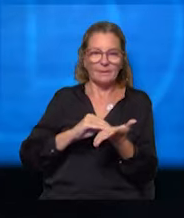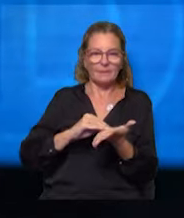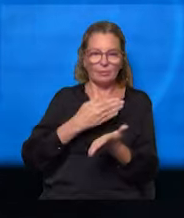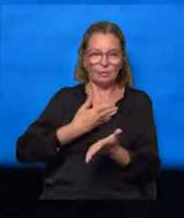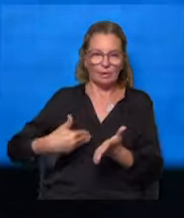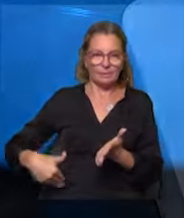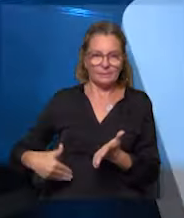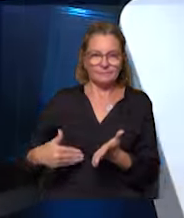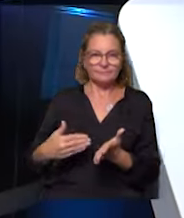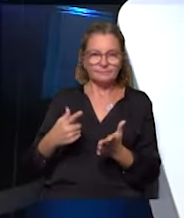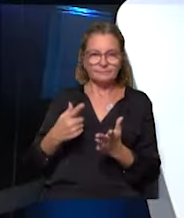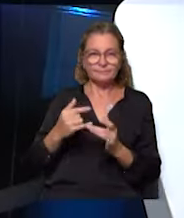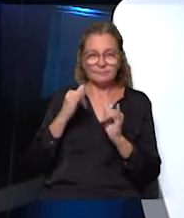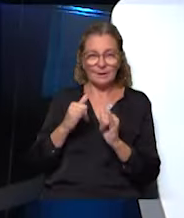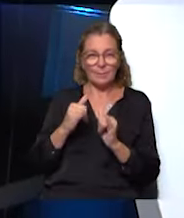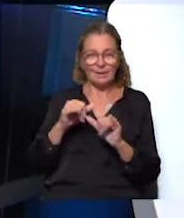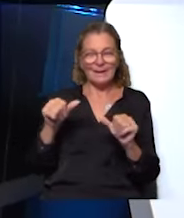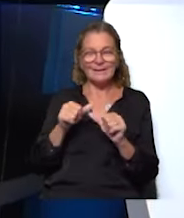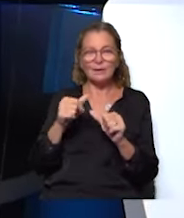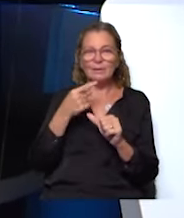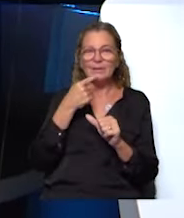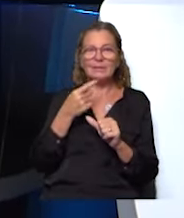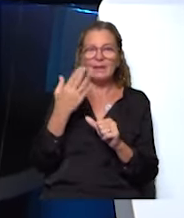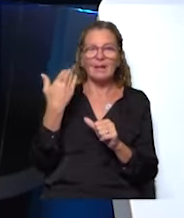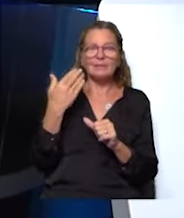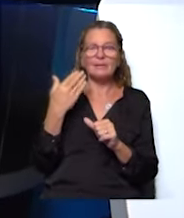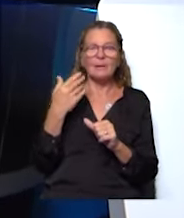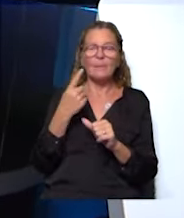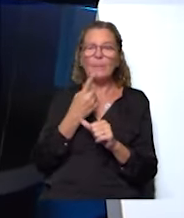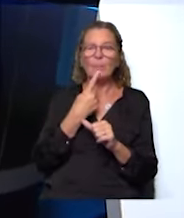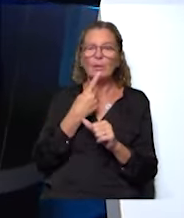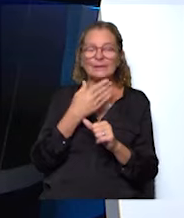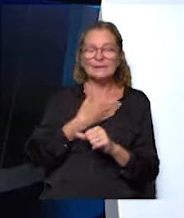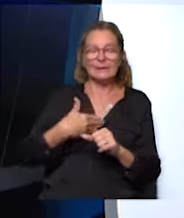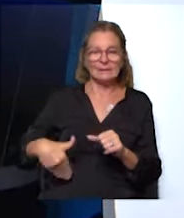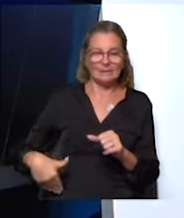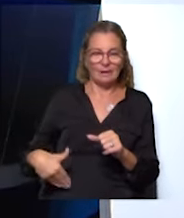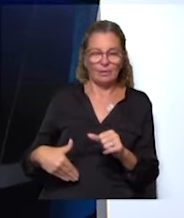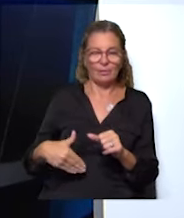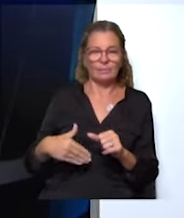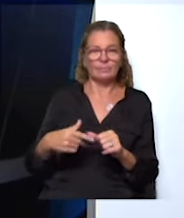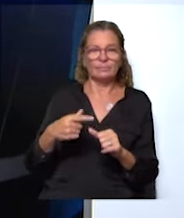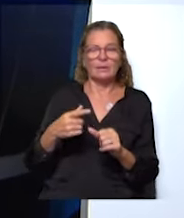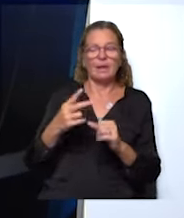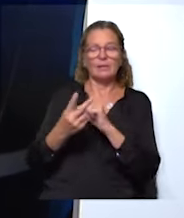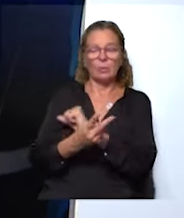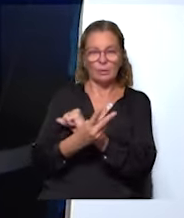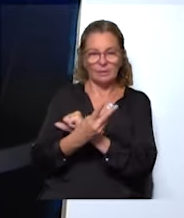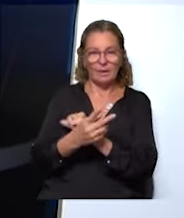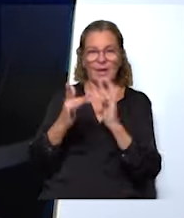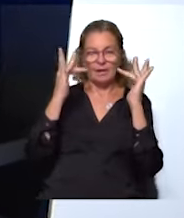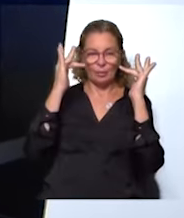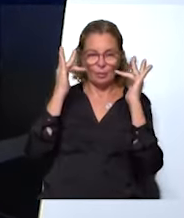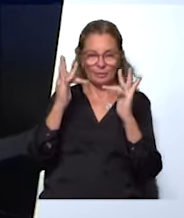gobierno sino que tenemos que generar lo que ser llamaba políticas de estado en en en seguridad en